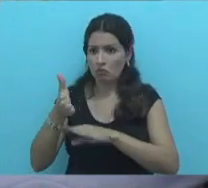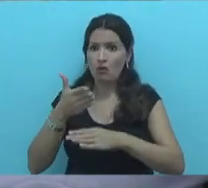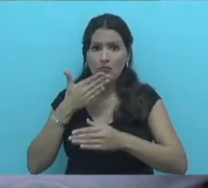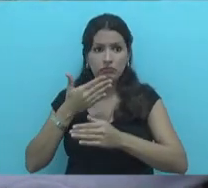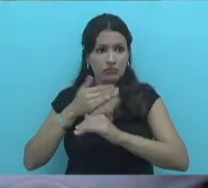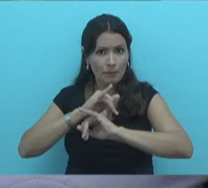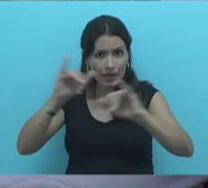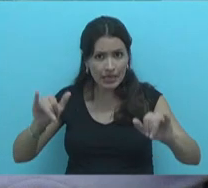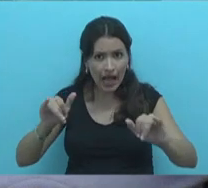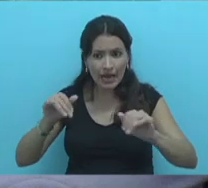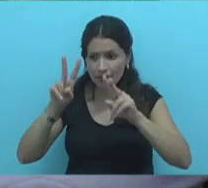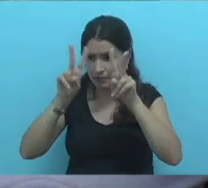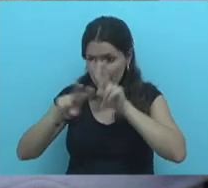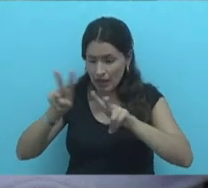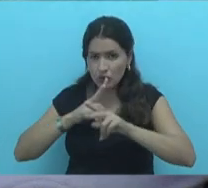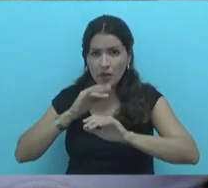sobre esta cuestión,